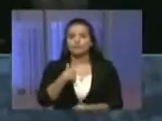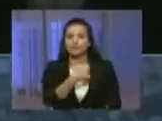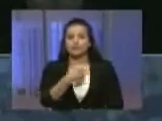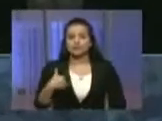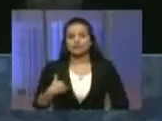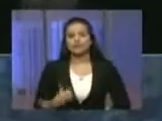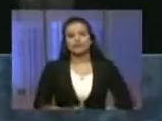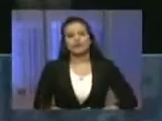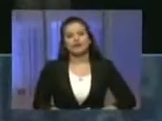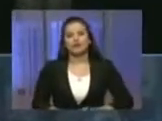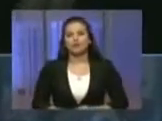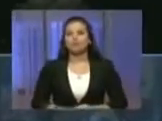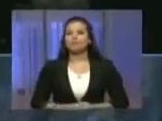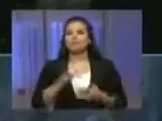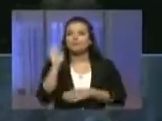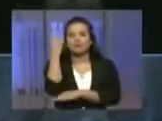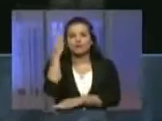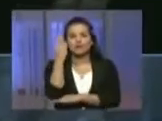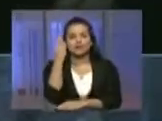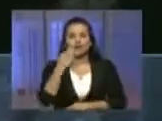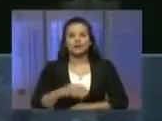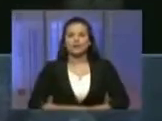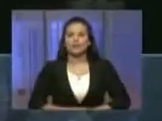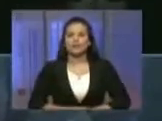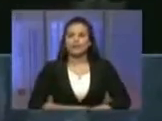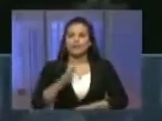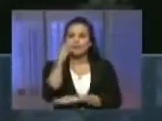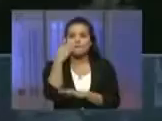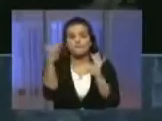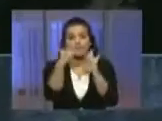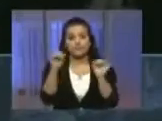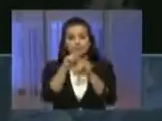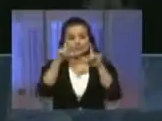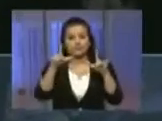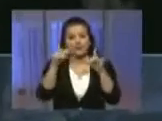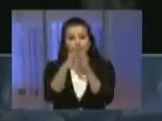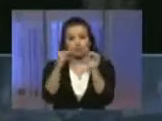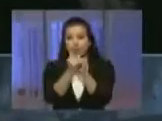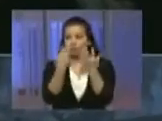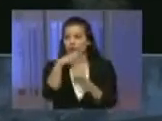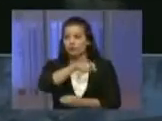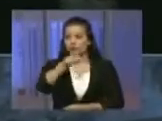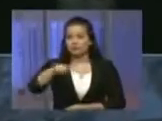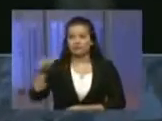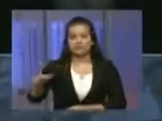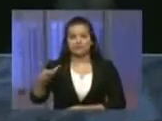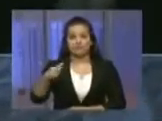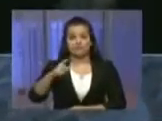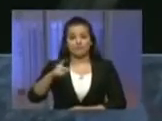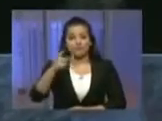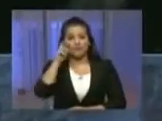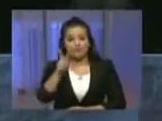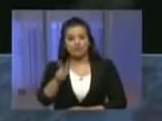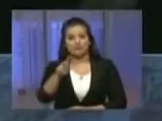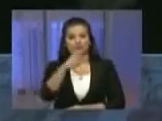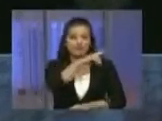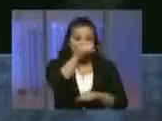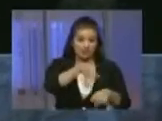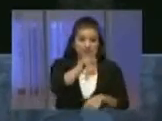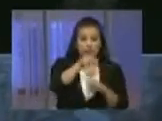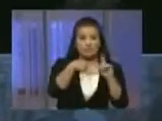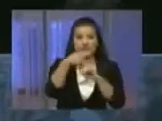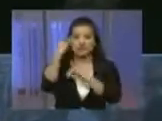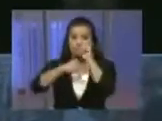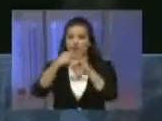dar el pase a Nao pero yo quiero aprovechar Este programa que lo ve tanta gente nacional e internacionalmente